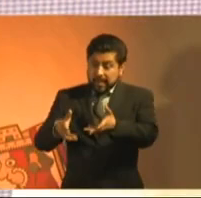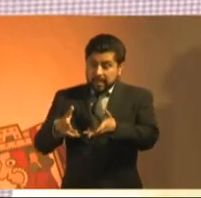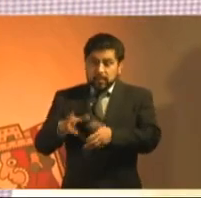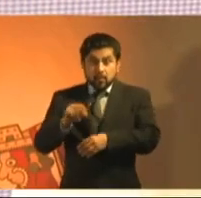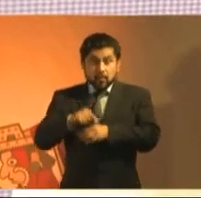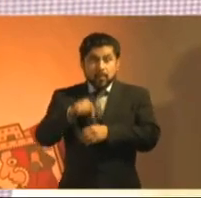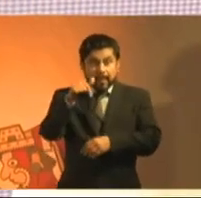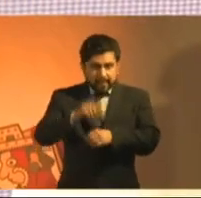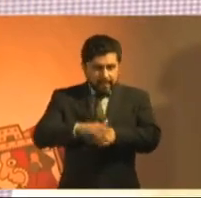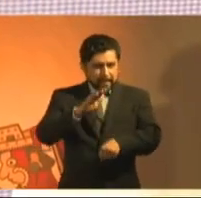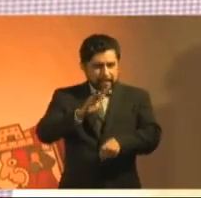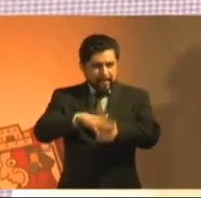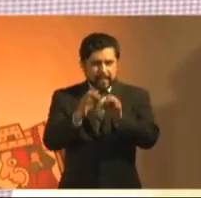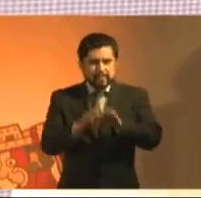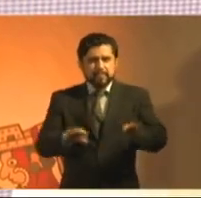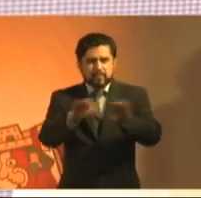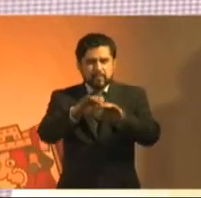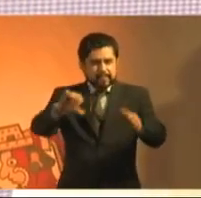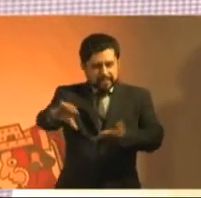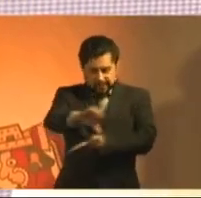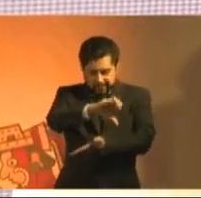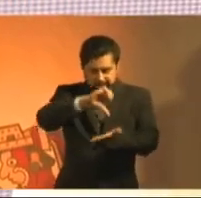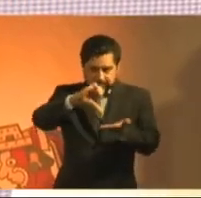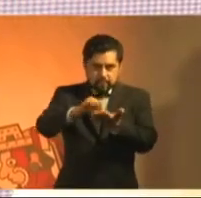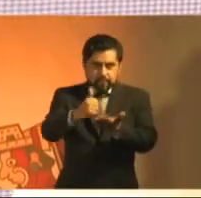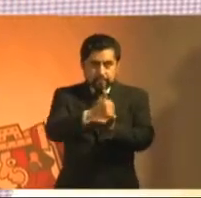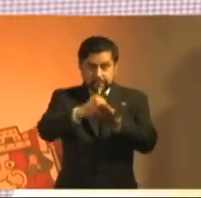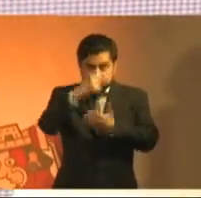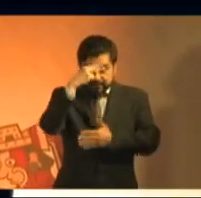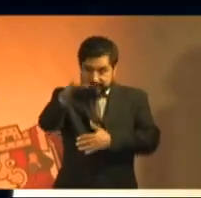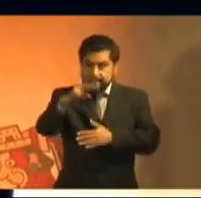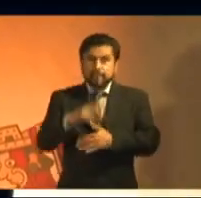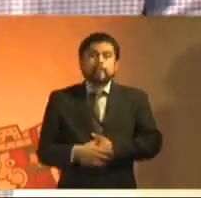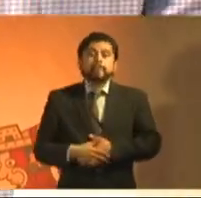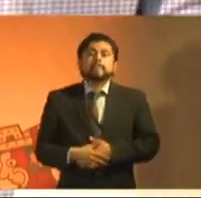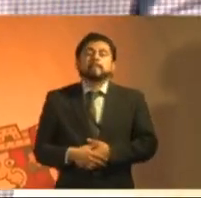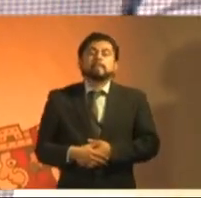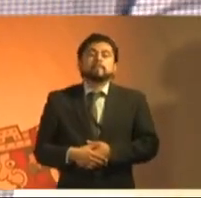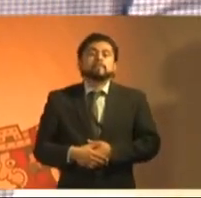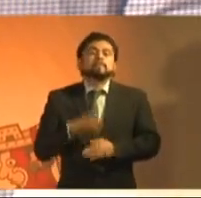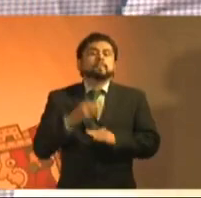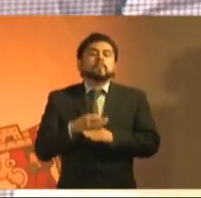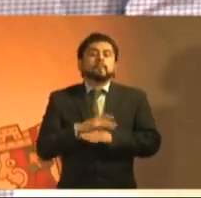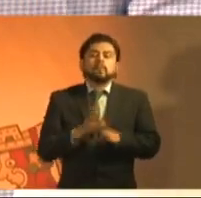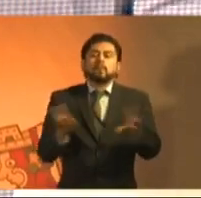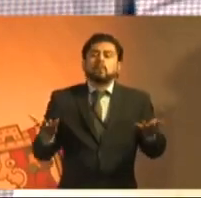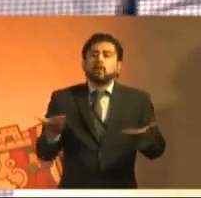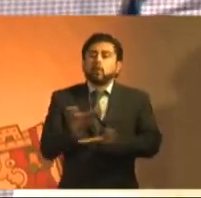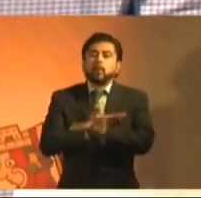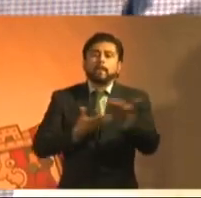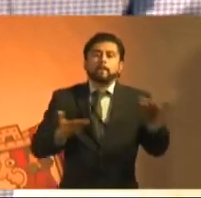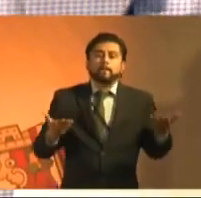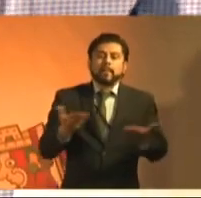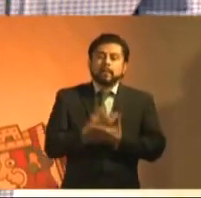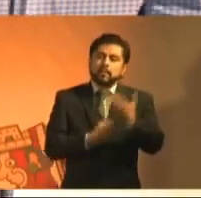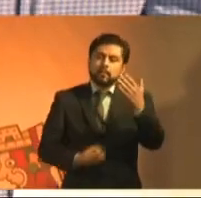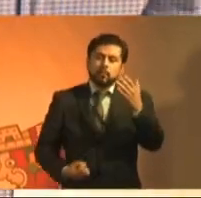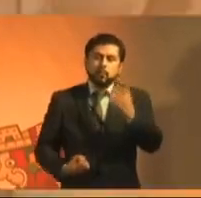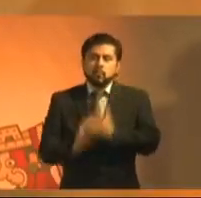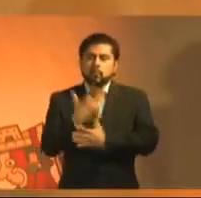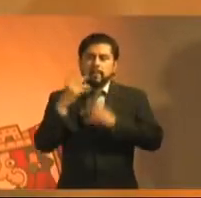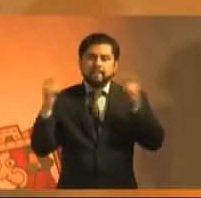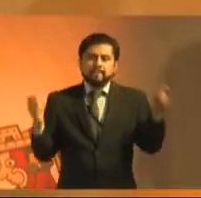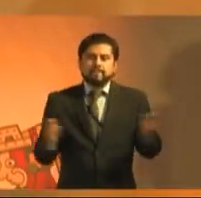en el en el mero mero mero corazón de esta ciudad chilanga y poder estar en una serie de libros en una nueva feria del libro como